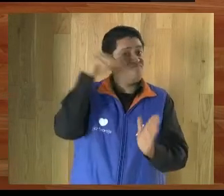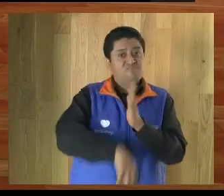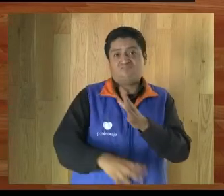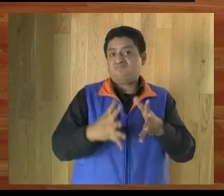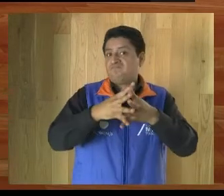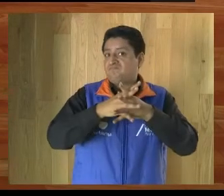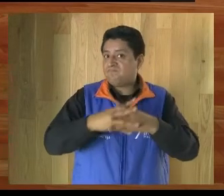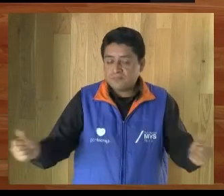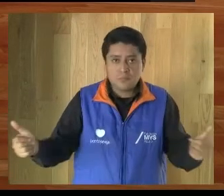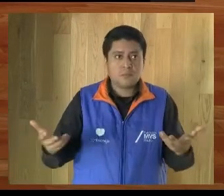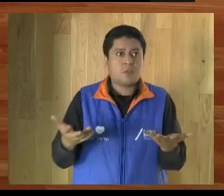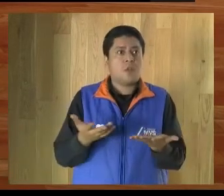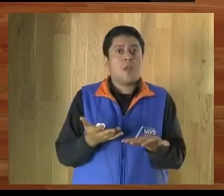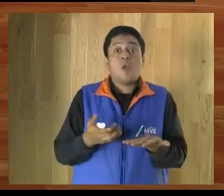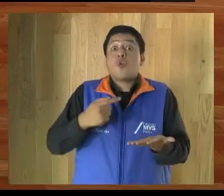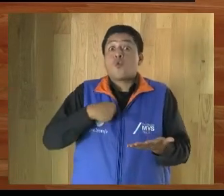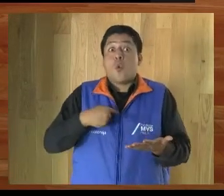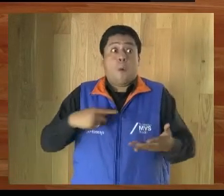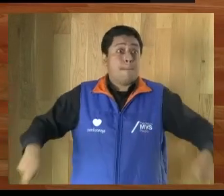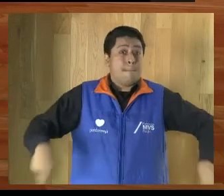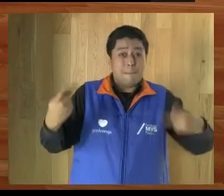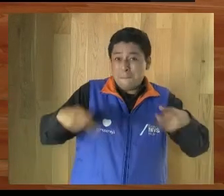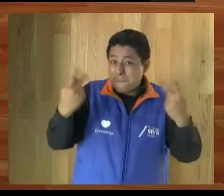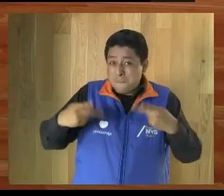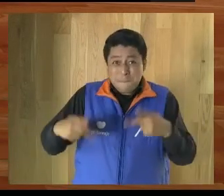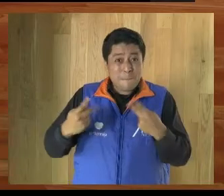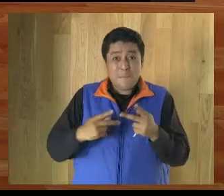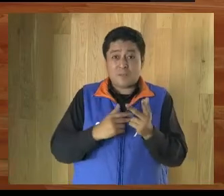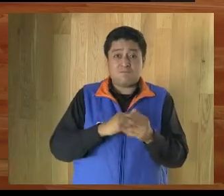pérdida de la capitalización bursátil y,